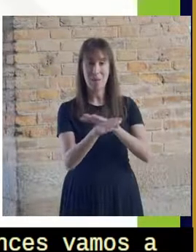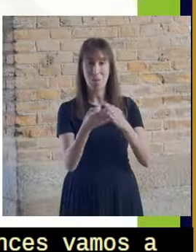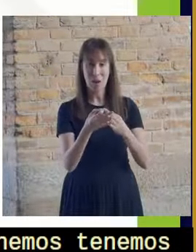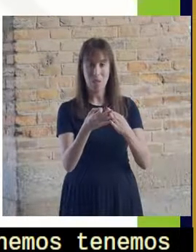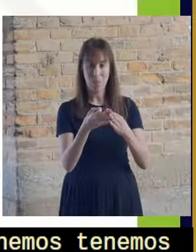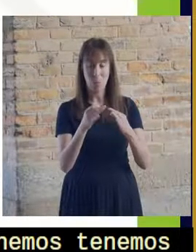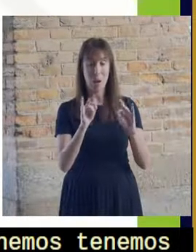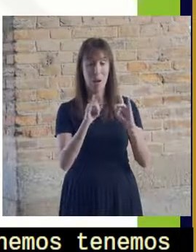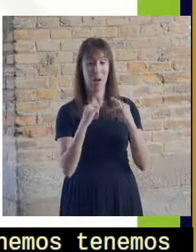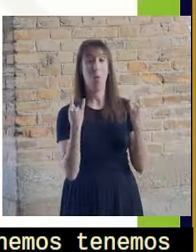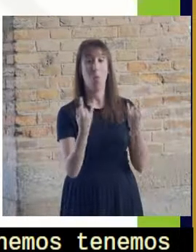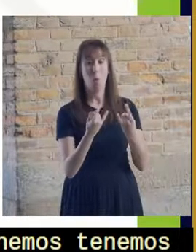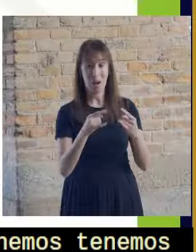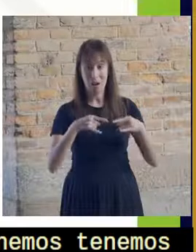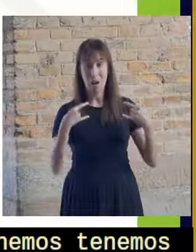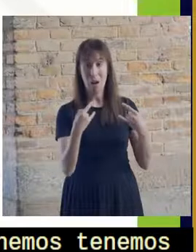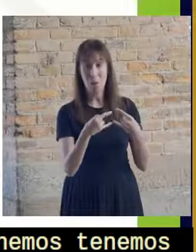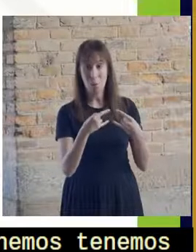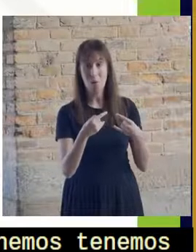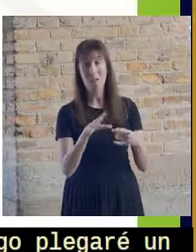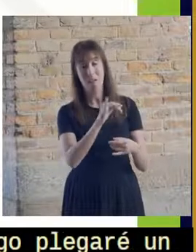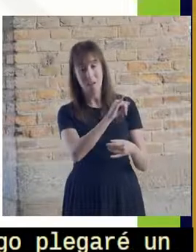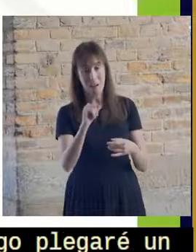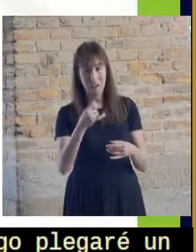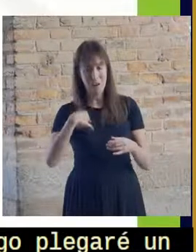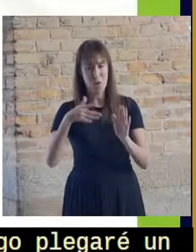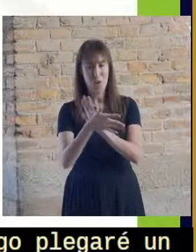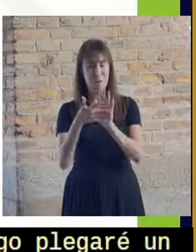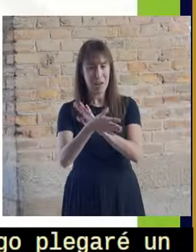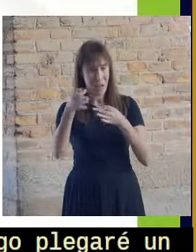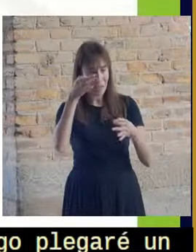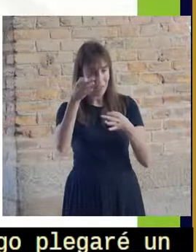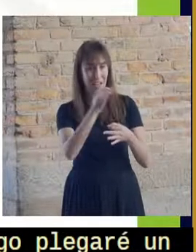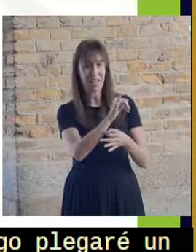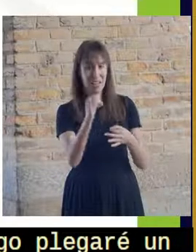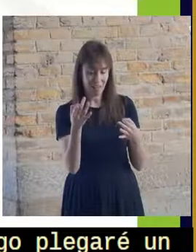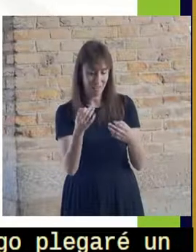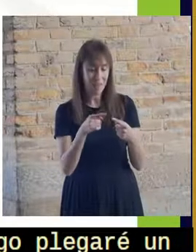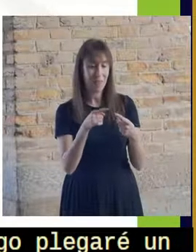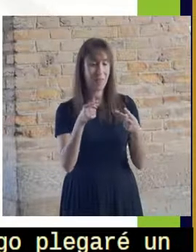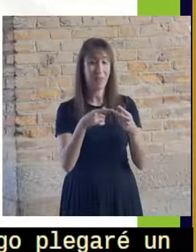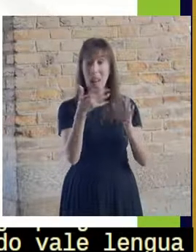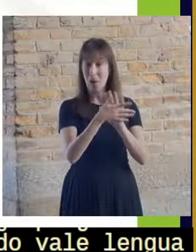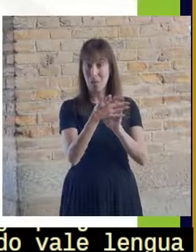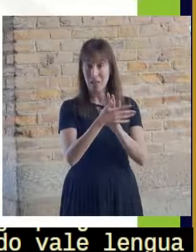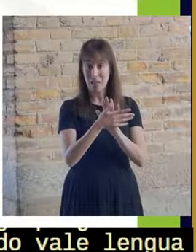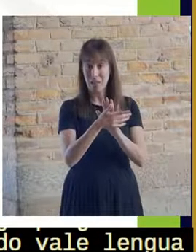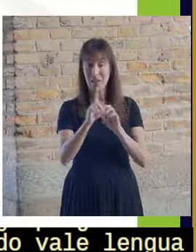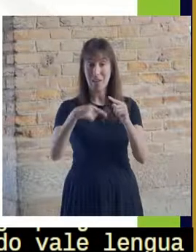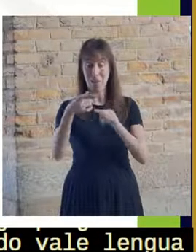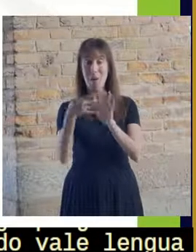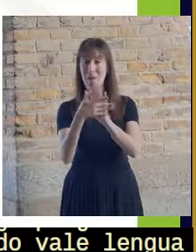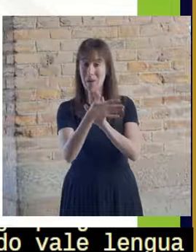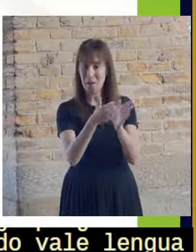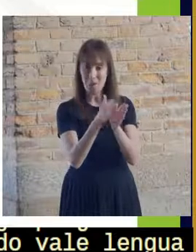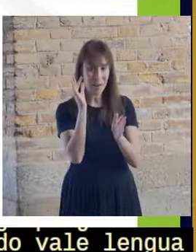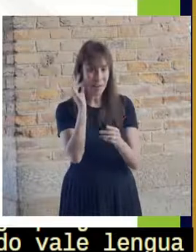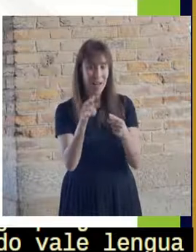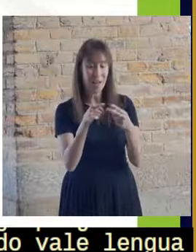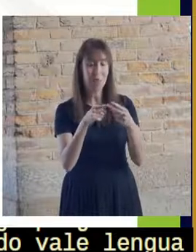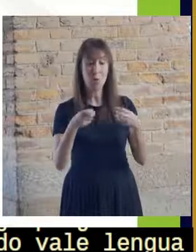magnético que lo he traído ahora luego lo explicaré un poquito más y os explicaré qué es lo que he traído vale lengua de signo que lo va a explicar la compañera el